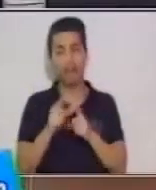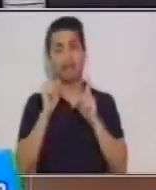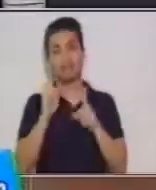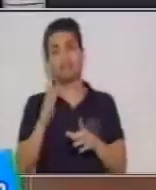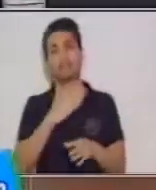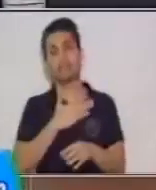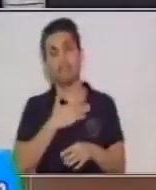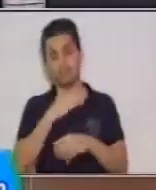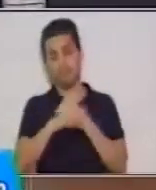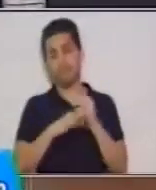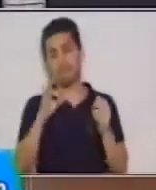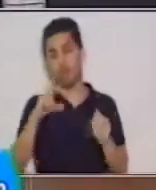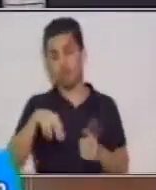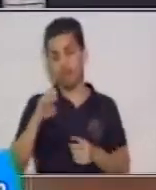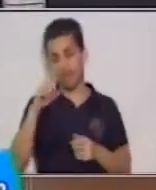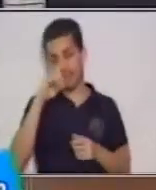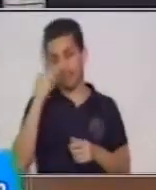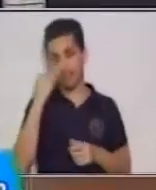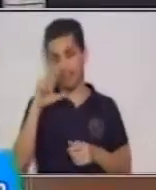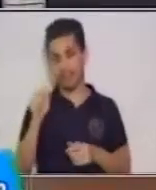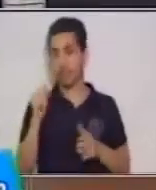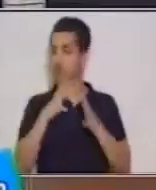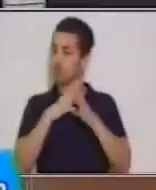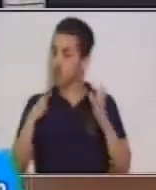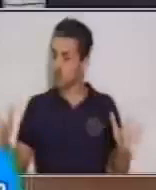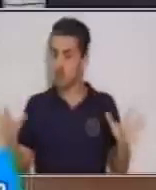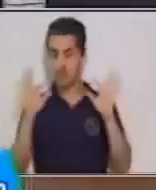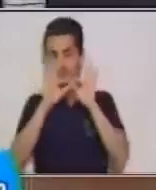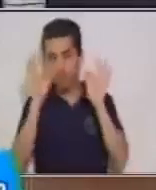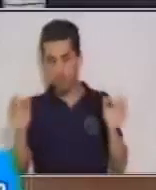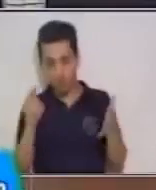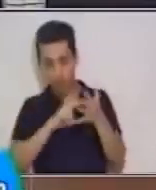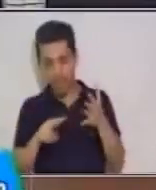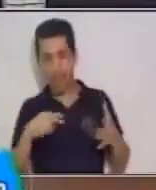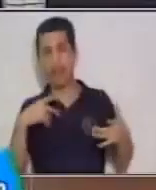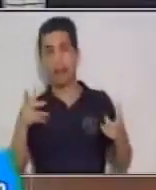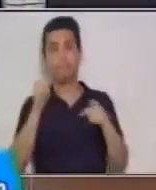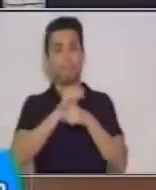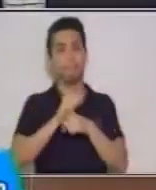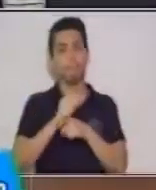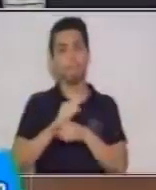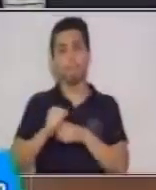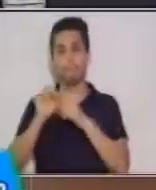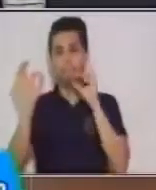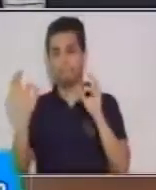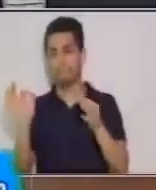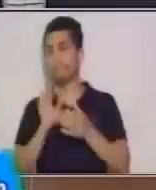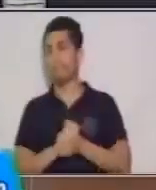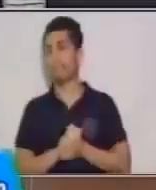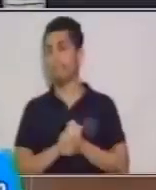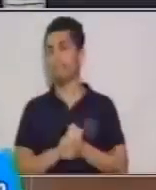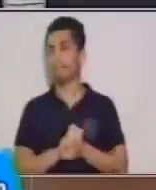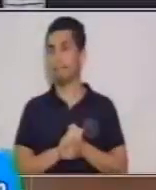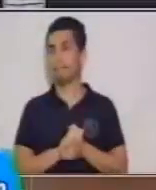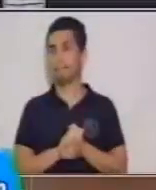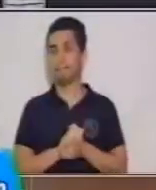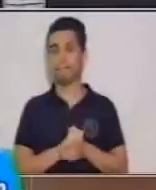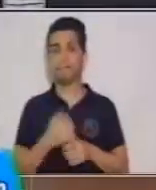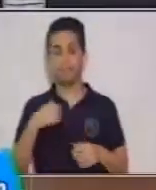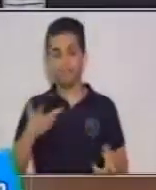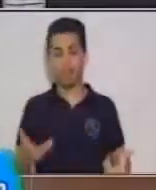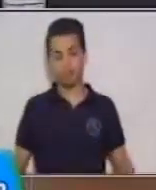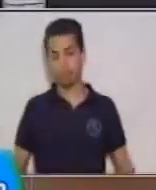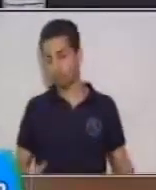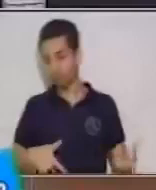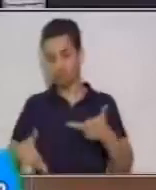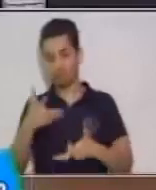que todos estos tipos de lectura lo hemos estado ejercitando? Sí, y lo hemos estado viviendo